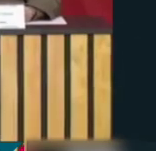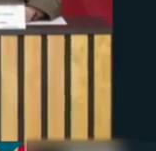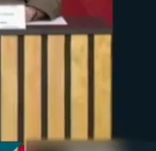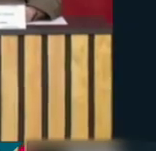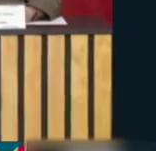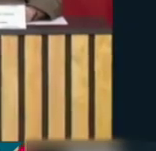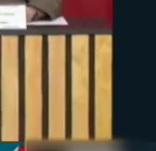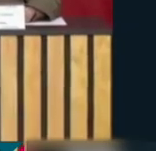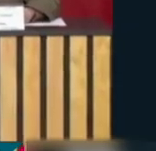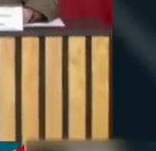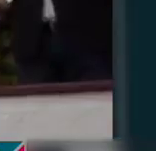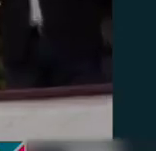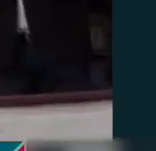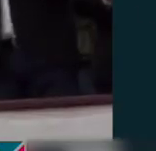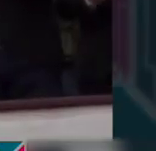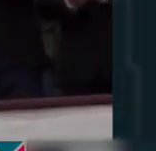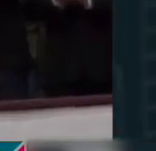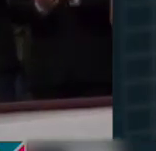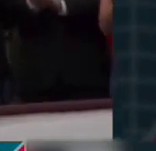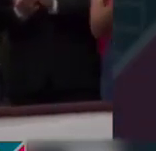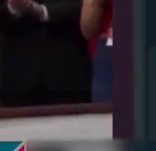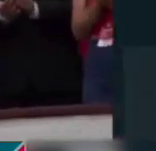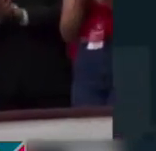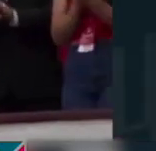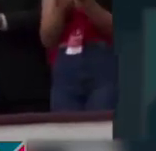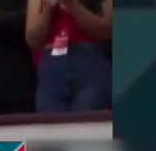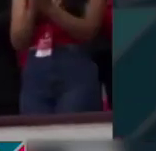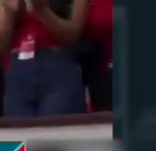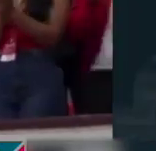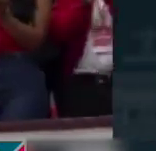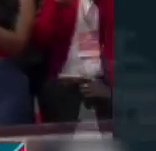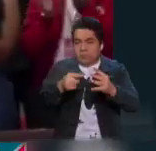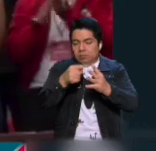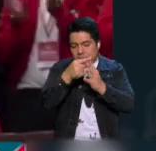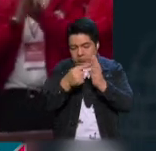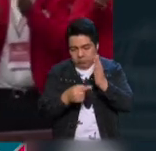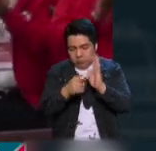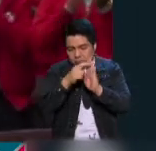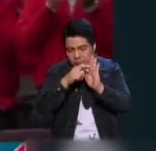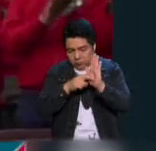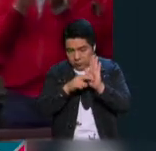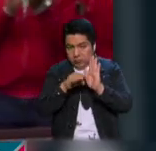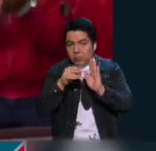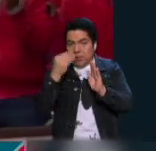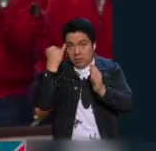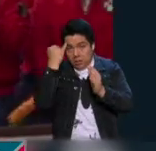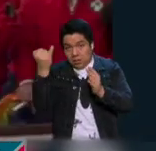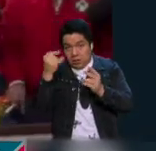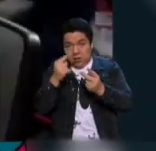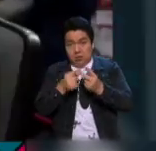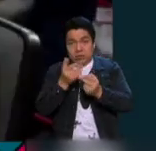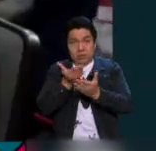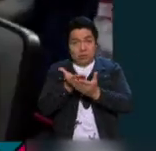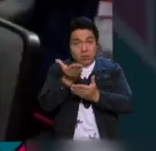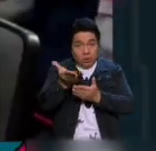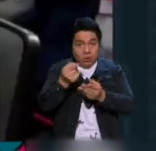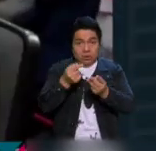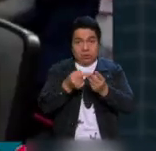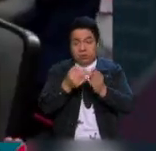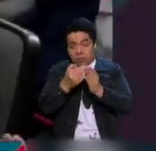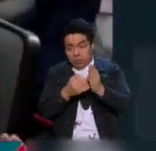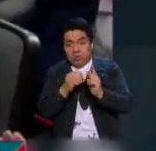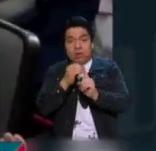integral del partido y por ello anunció que impulsará las modificaciones necesarias que pasen por las ideas, las propuestas, la estructura,